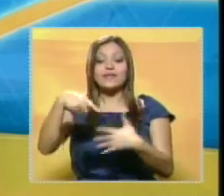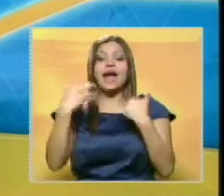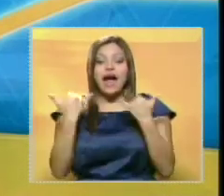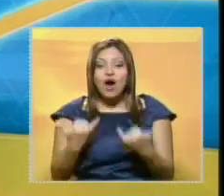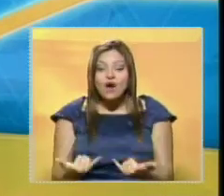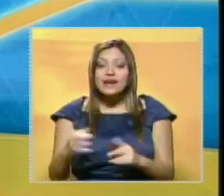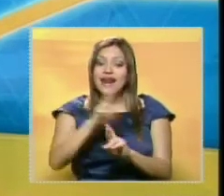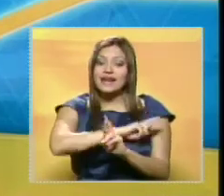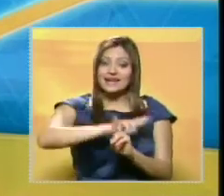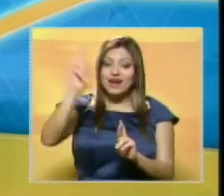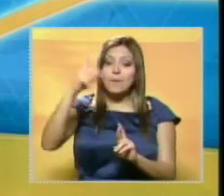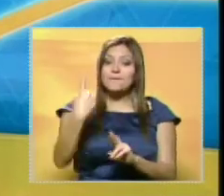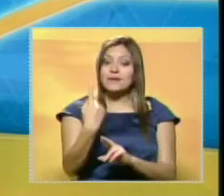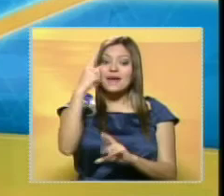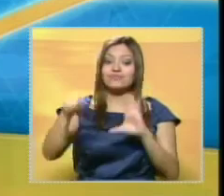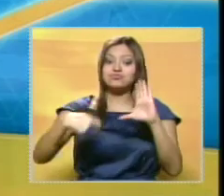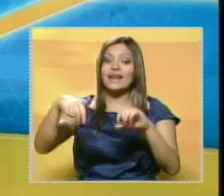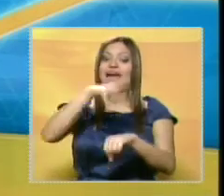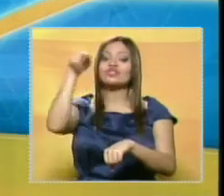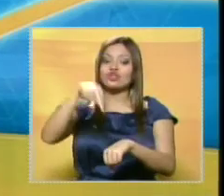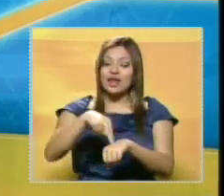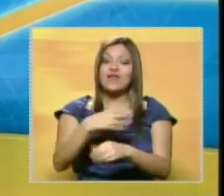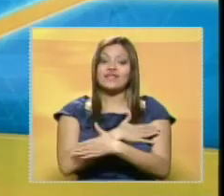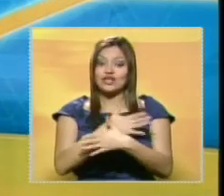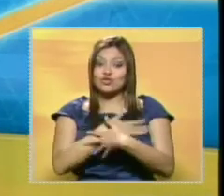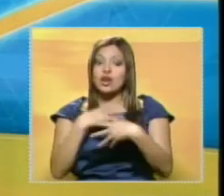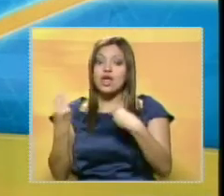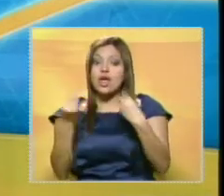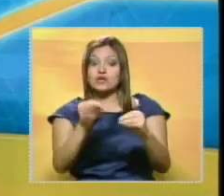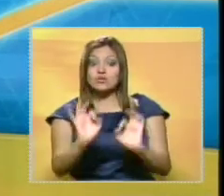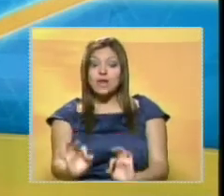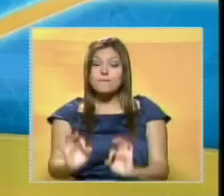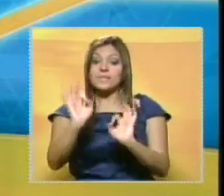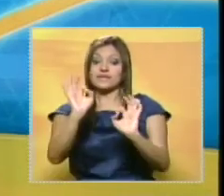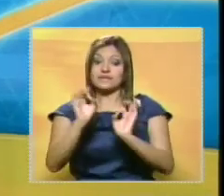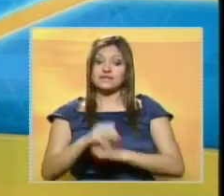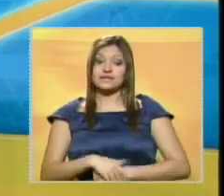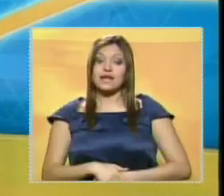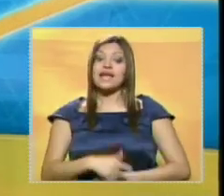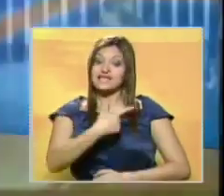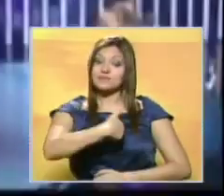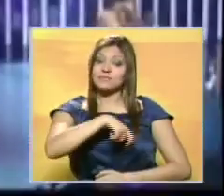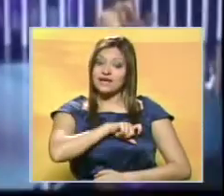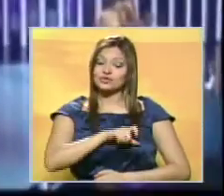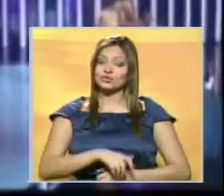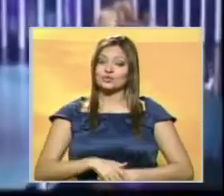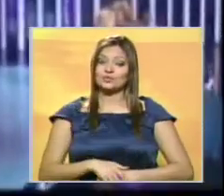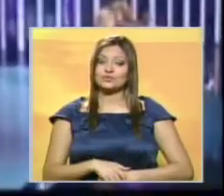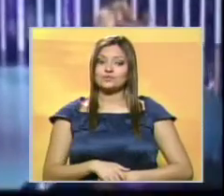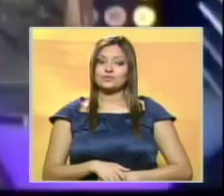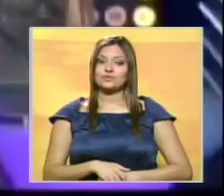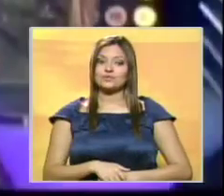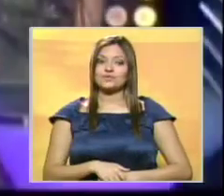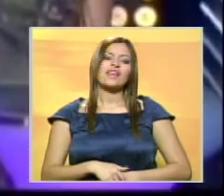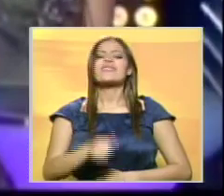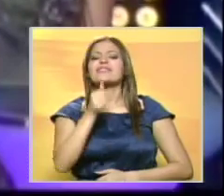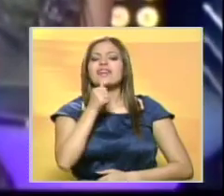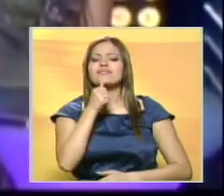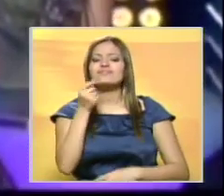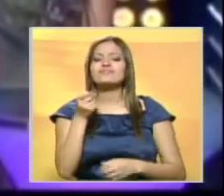convierte en el primer film nacional en obtener este prestigioso reconocimiento español. Y el Goya es